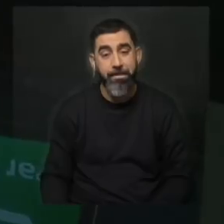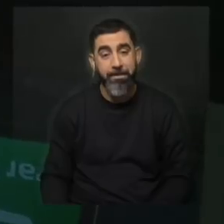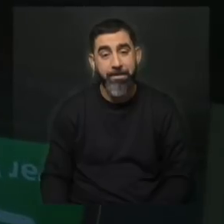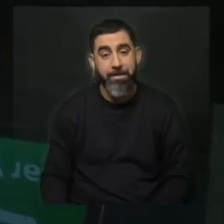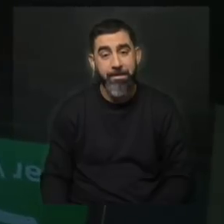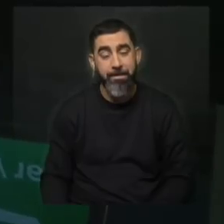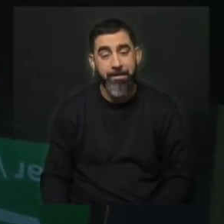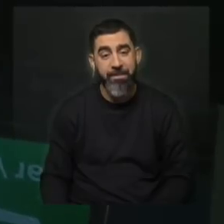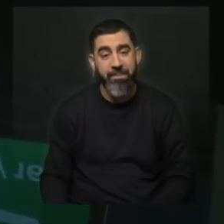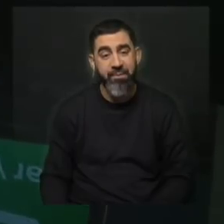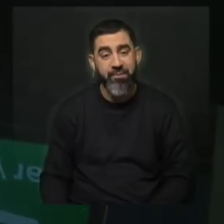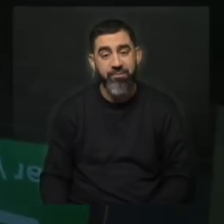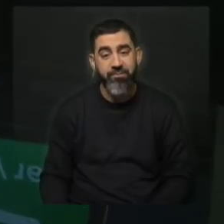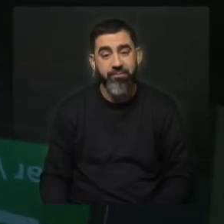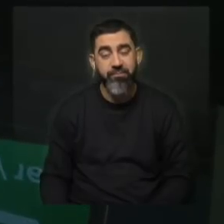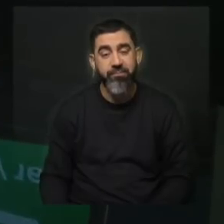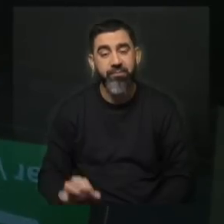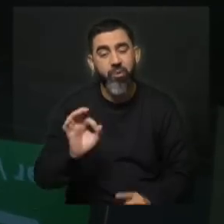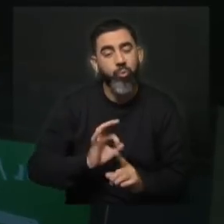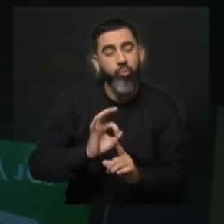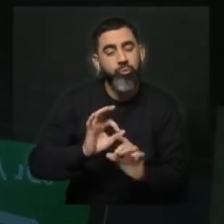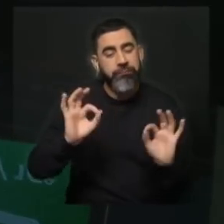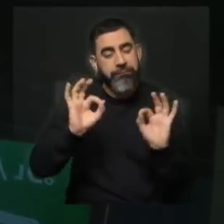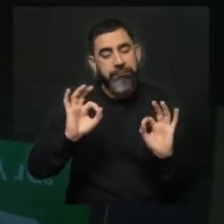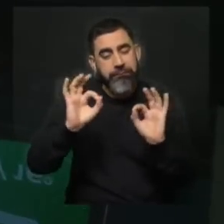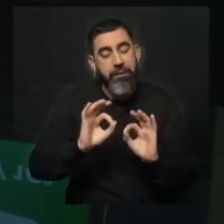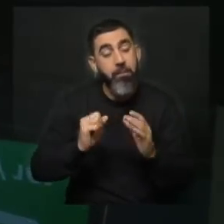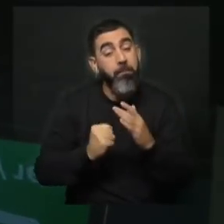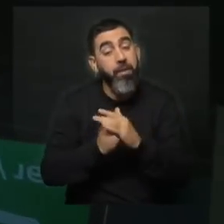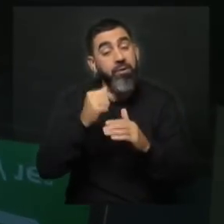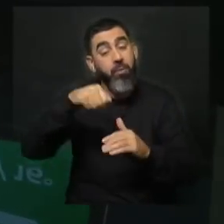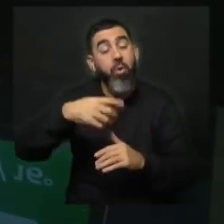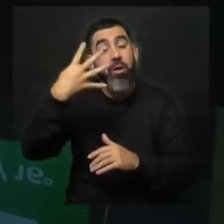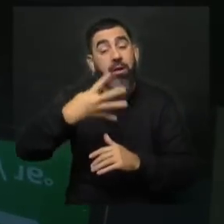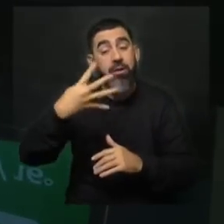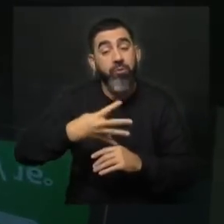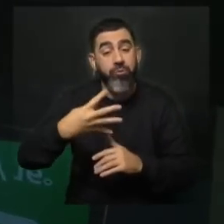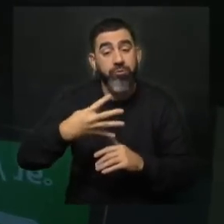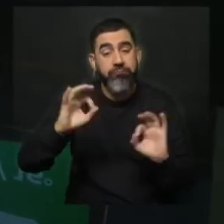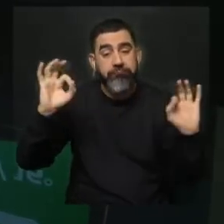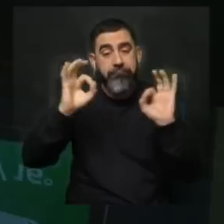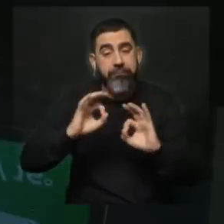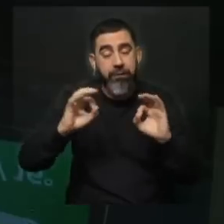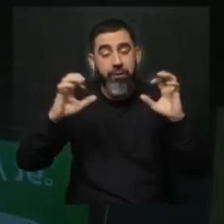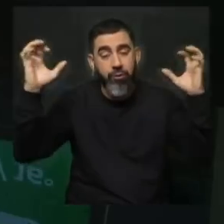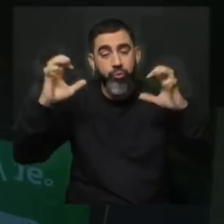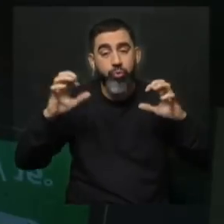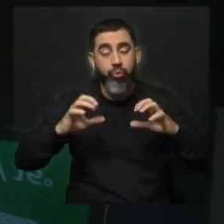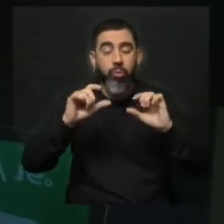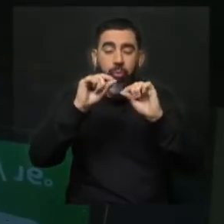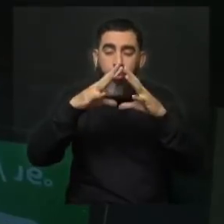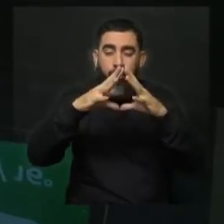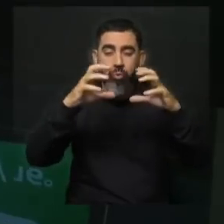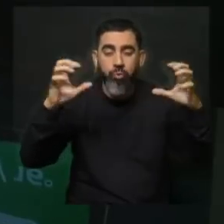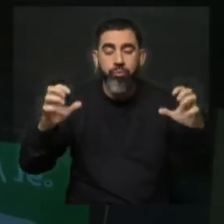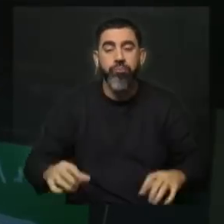caluroso no va a ser mucho más caluroso que que lo que estamos viviendo ahora porque la máxima vamos a hacer de 14 grados siempre visión de lluvias el cielo va a estar algo